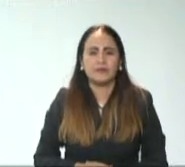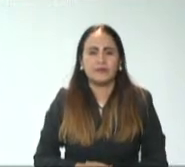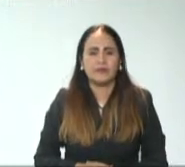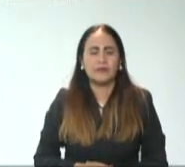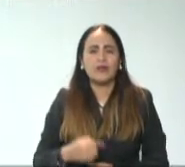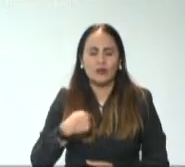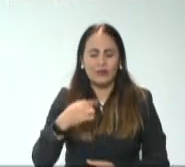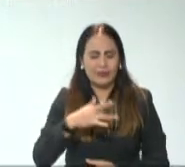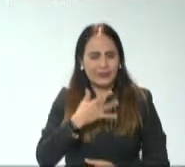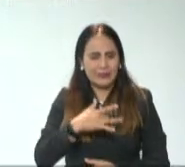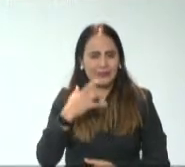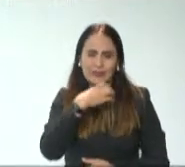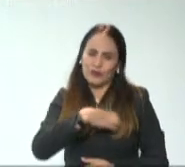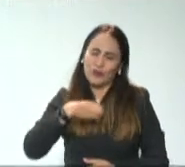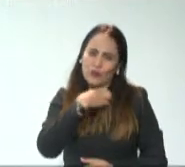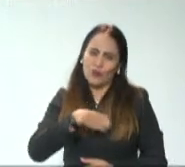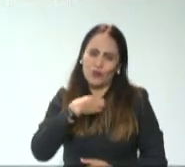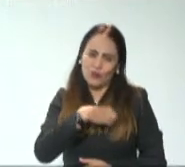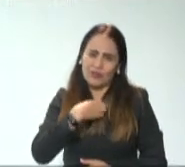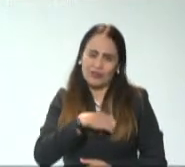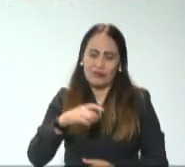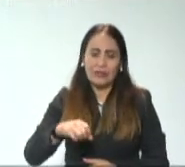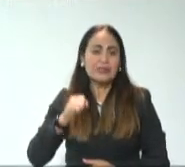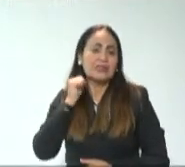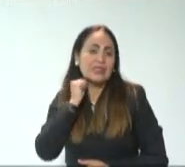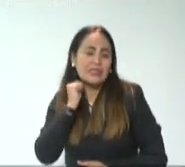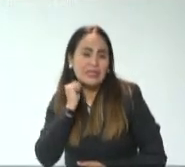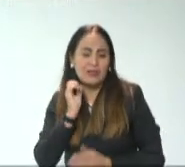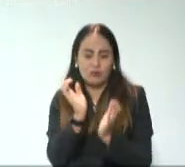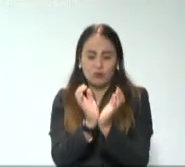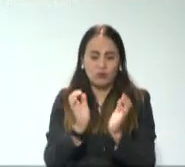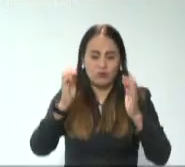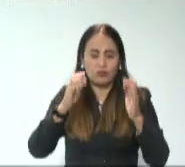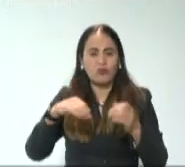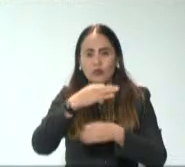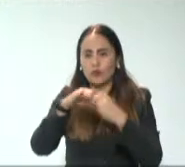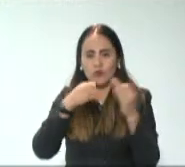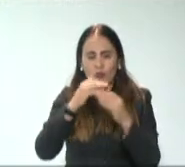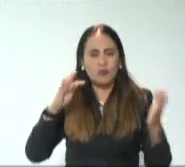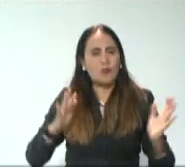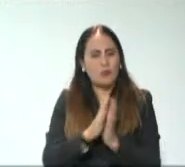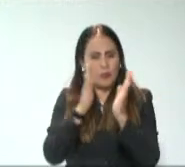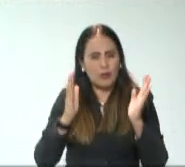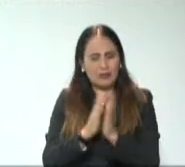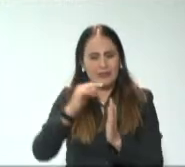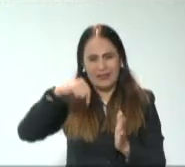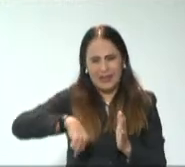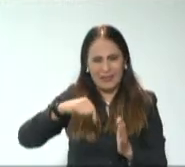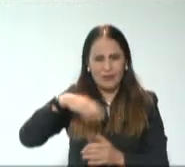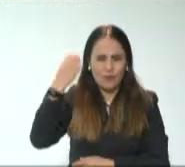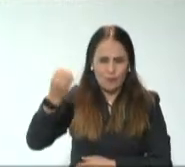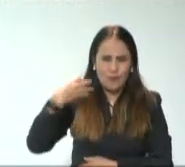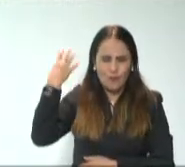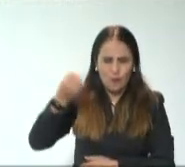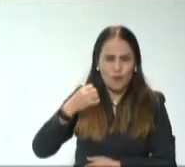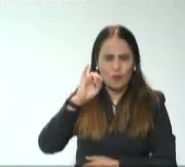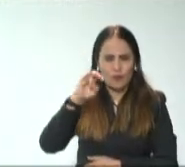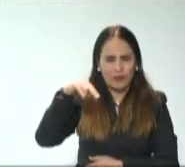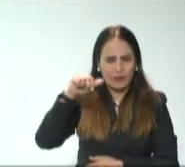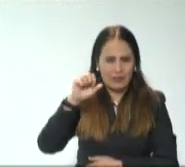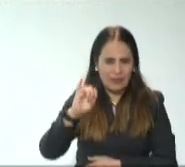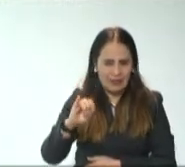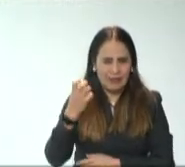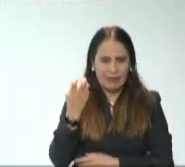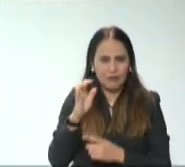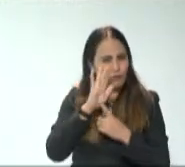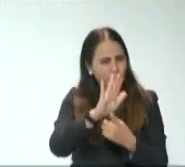contento de que ya sea desde el senado y ahora desde el seguro poder seguir participando de esta este foro que ya se ha convertido en un referente para la para